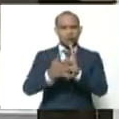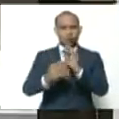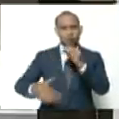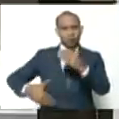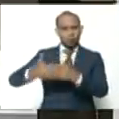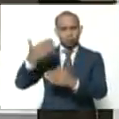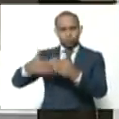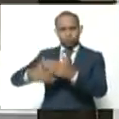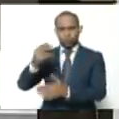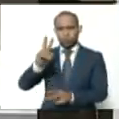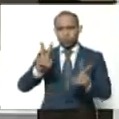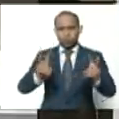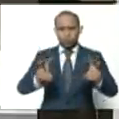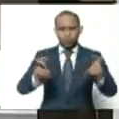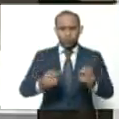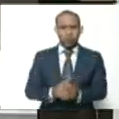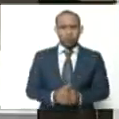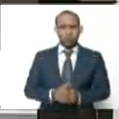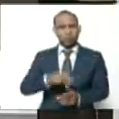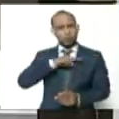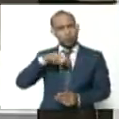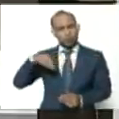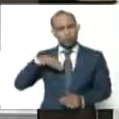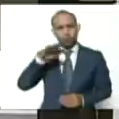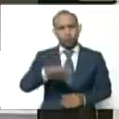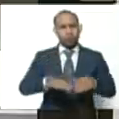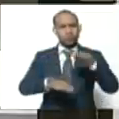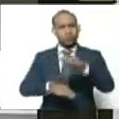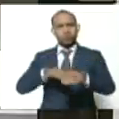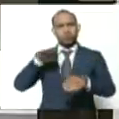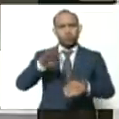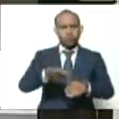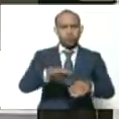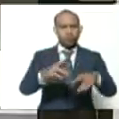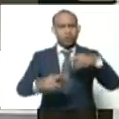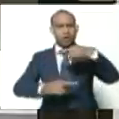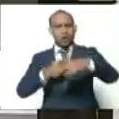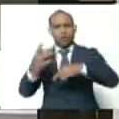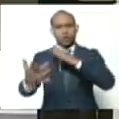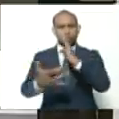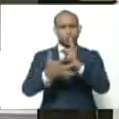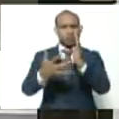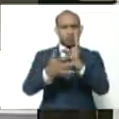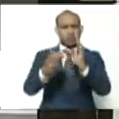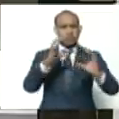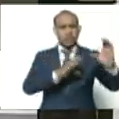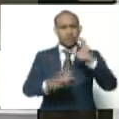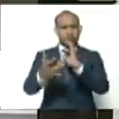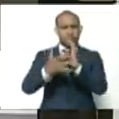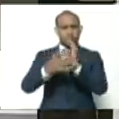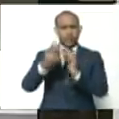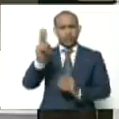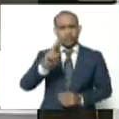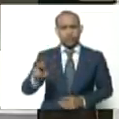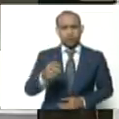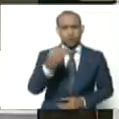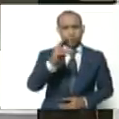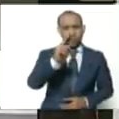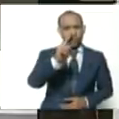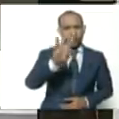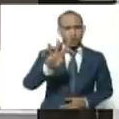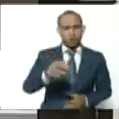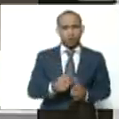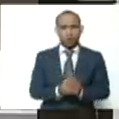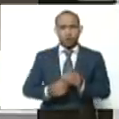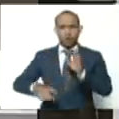innovación para seguir avanzando en la revolución científica técnica de Venezuela. Número 24,